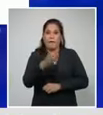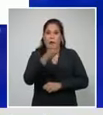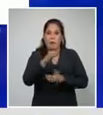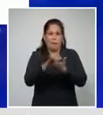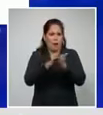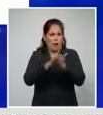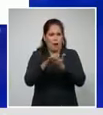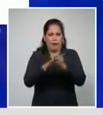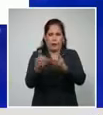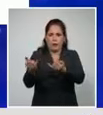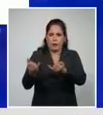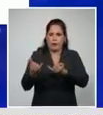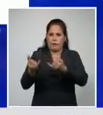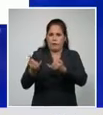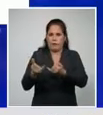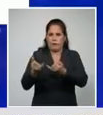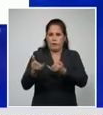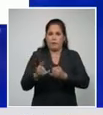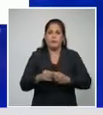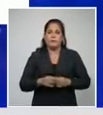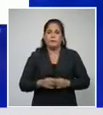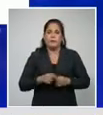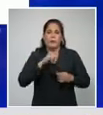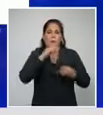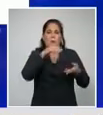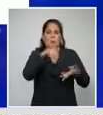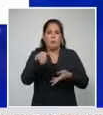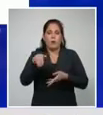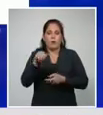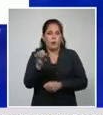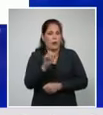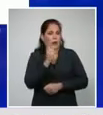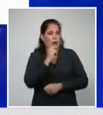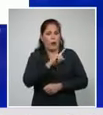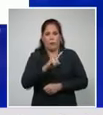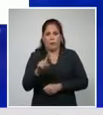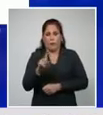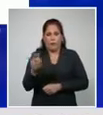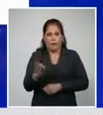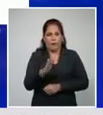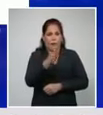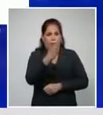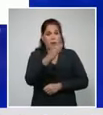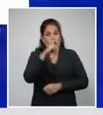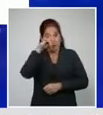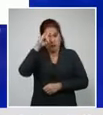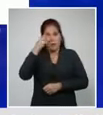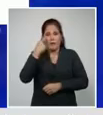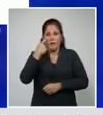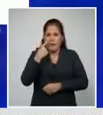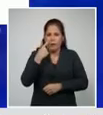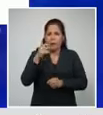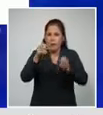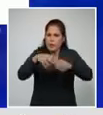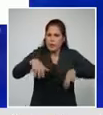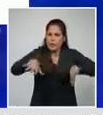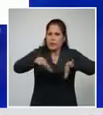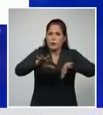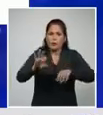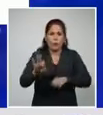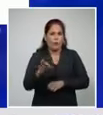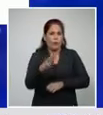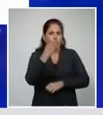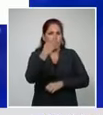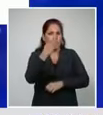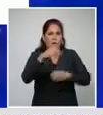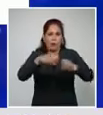número de casos ni del número de fallecidos en Francia. Realmente sí hemos visto algunas imágenes de lo complejo que se ha hecho la